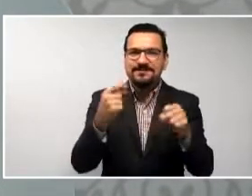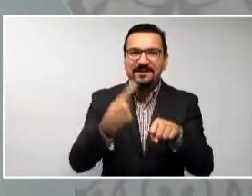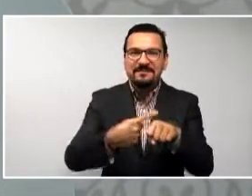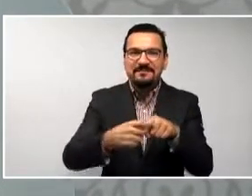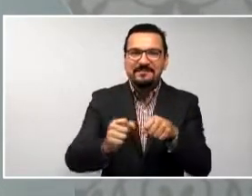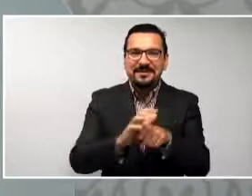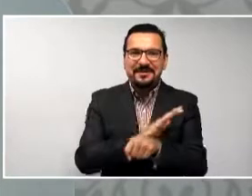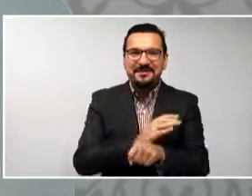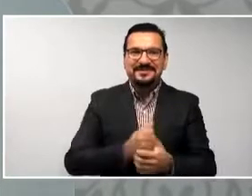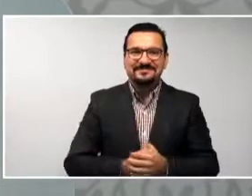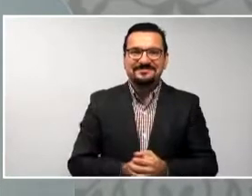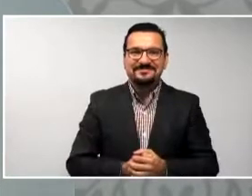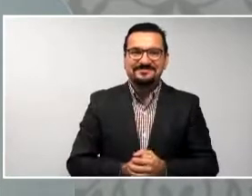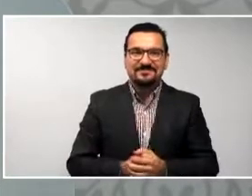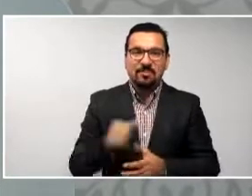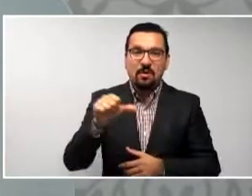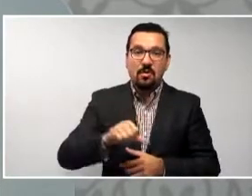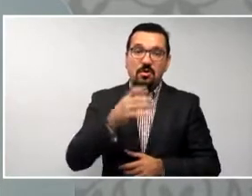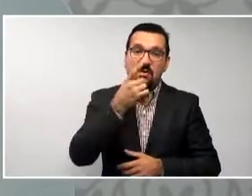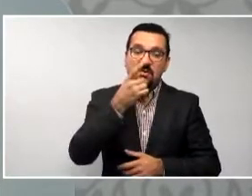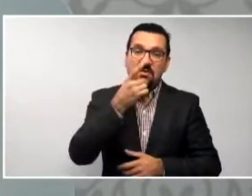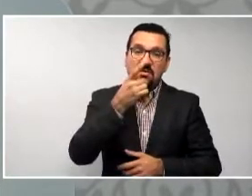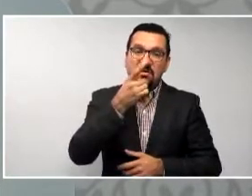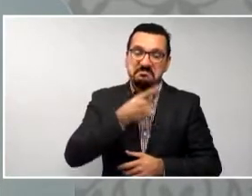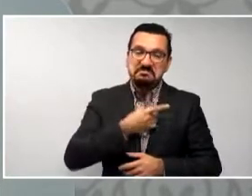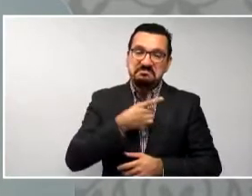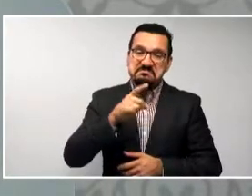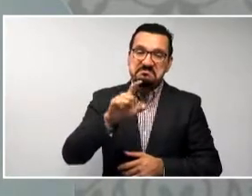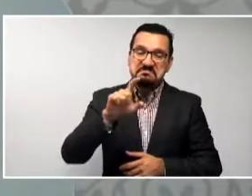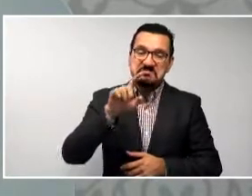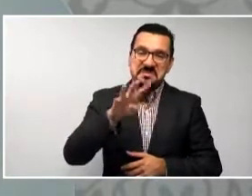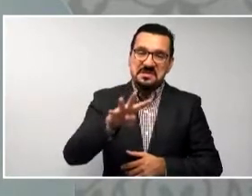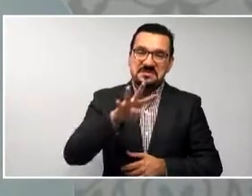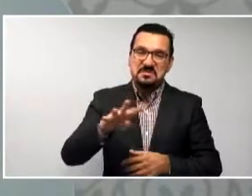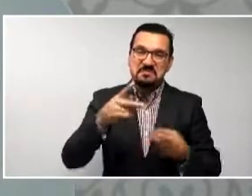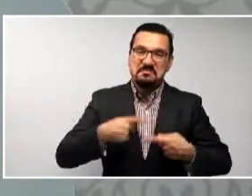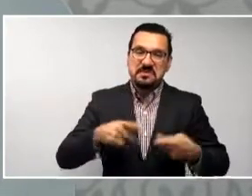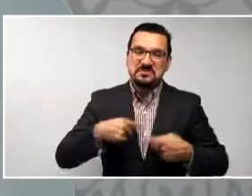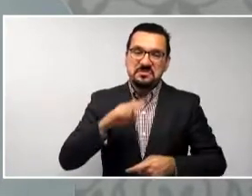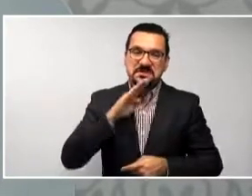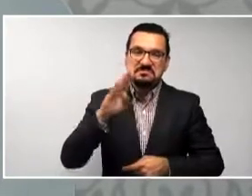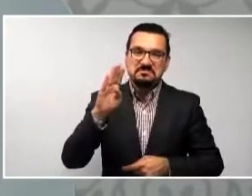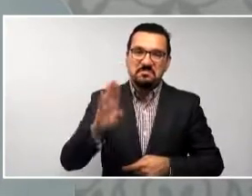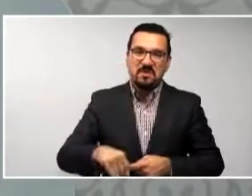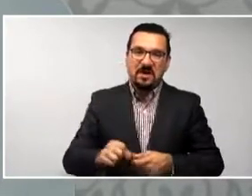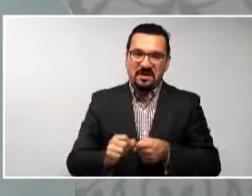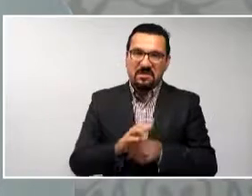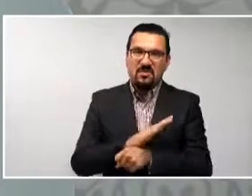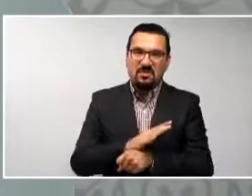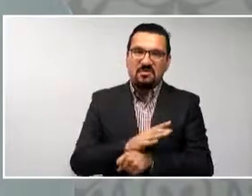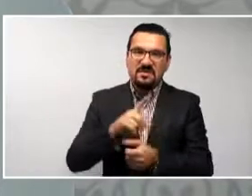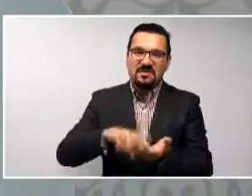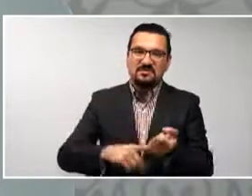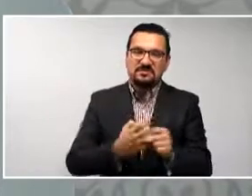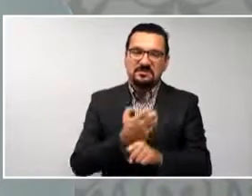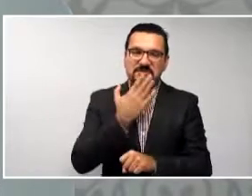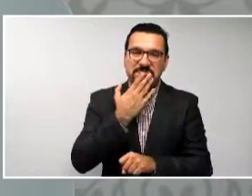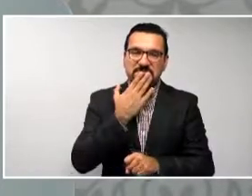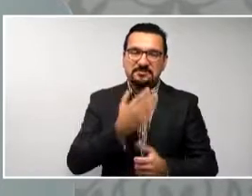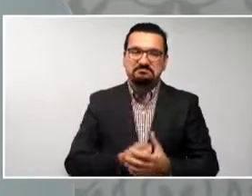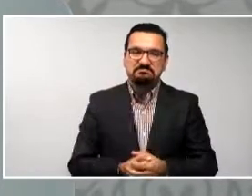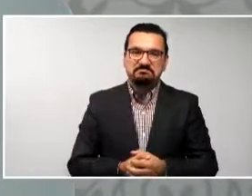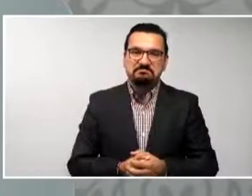enfermedad este día se confirmaron 19 decesos más por kobe 19 en nuestro estado